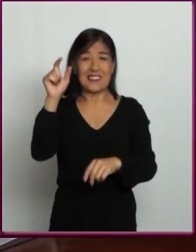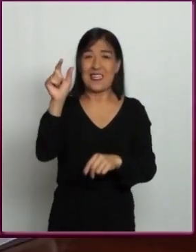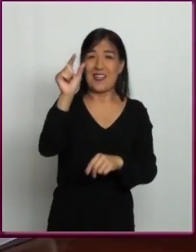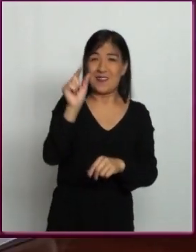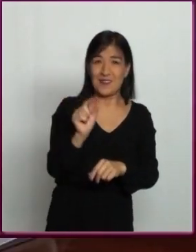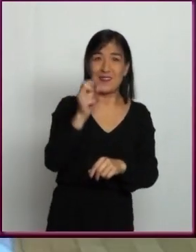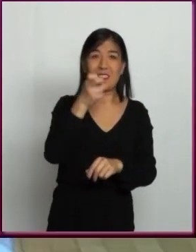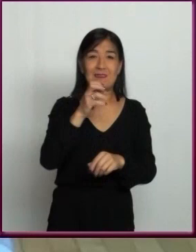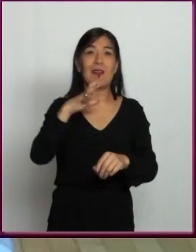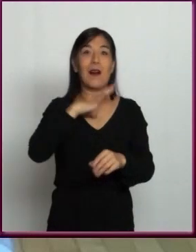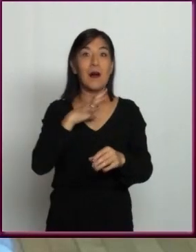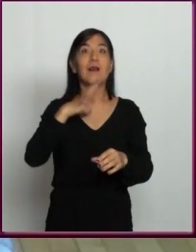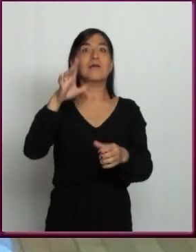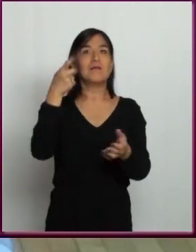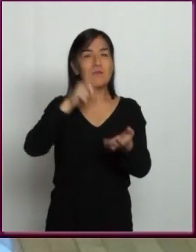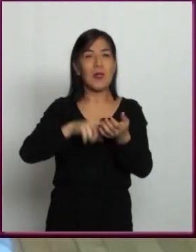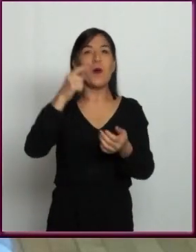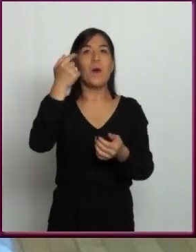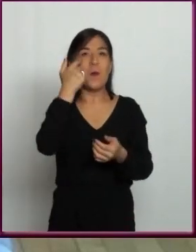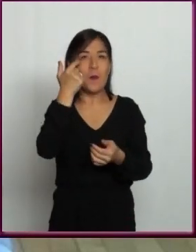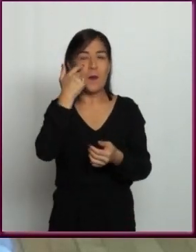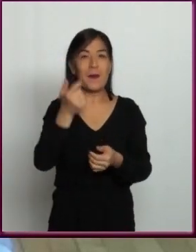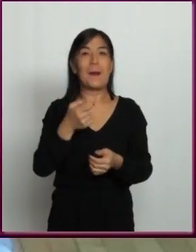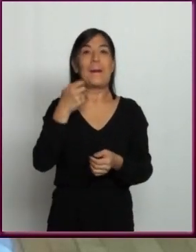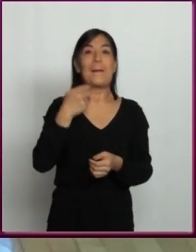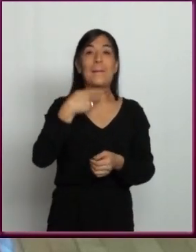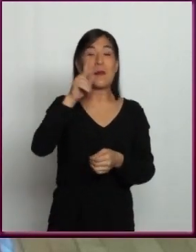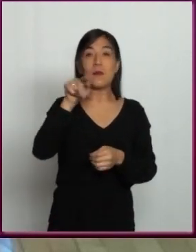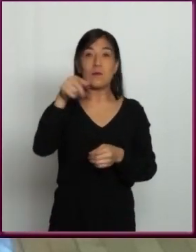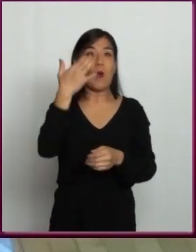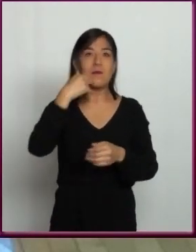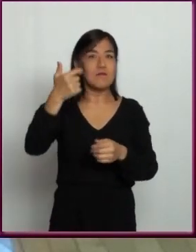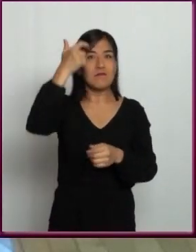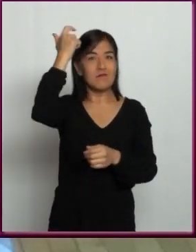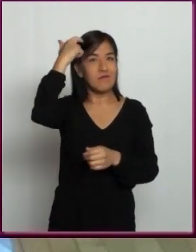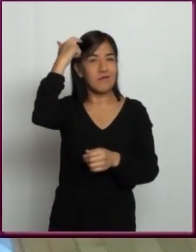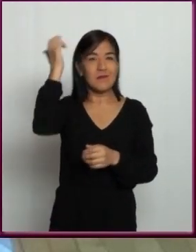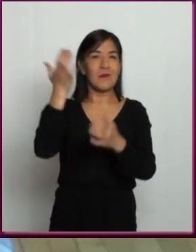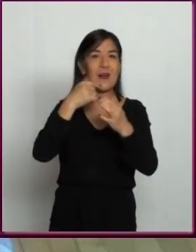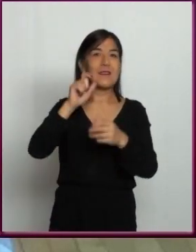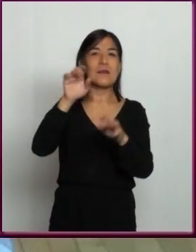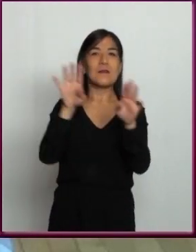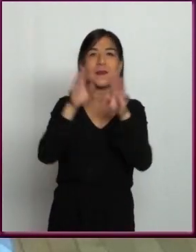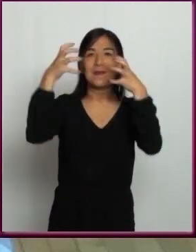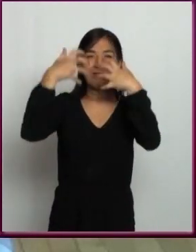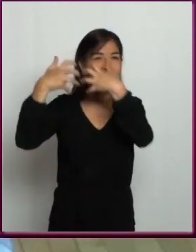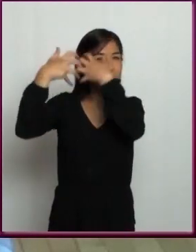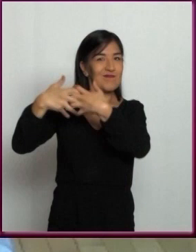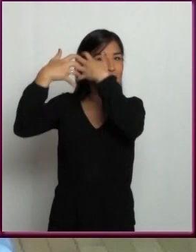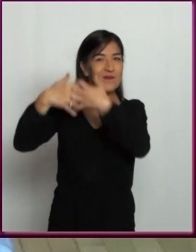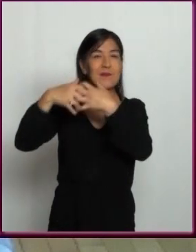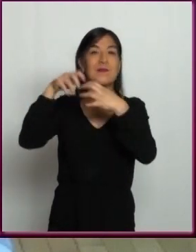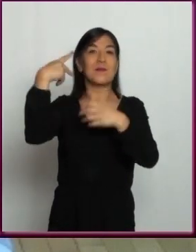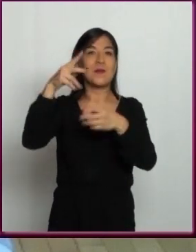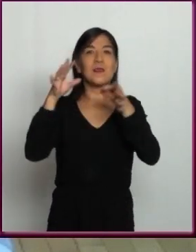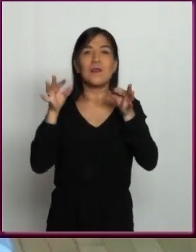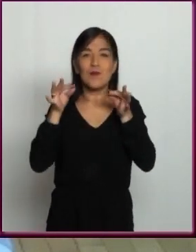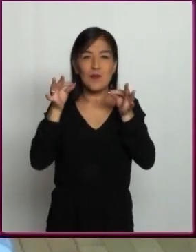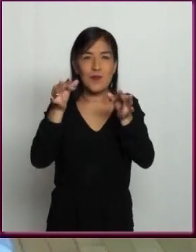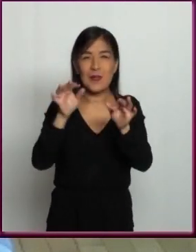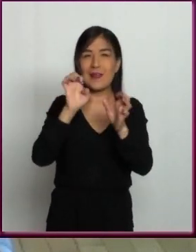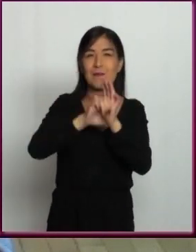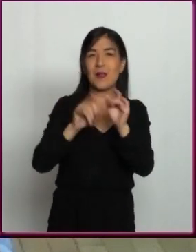conocido que tiene ojos. Como no cuenta con un sistema nervioso, tiene que tener un mecanismo muy fino para determinar, por ejemplo,